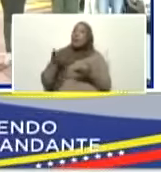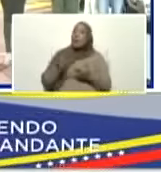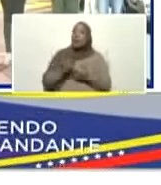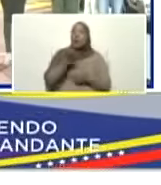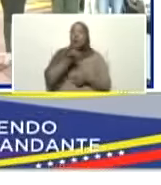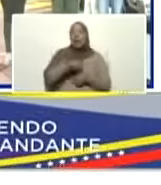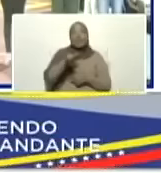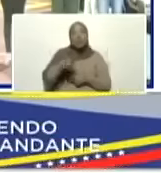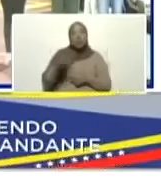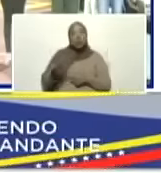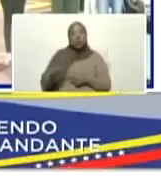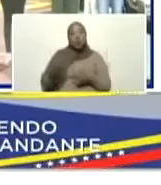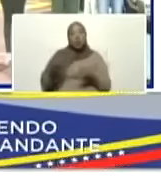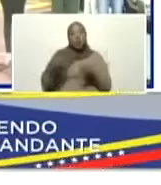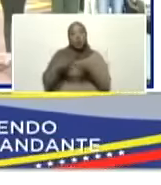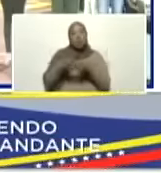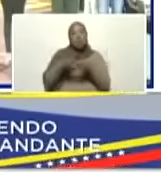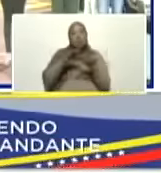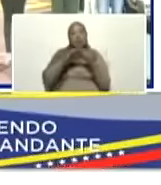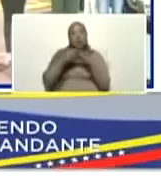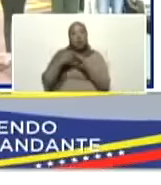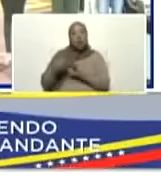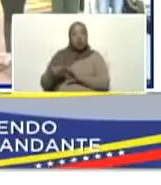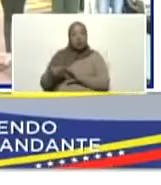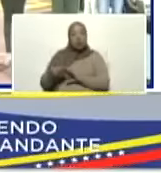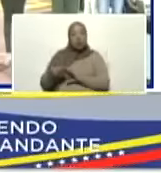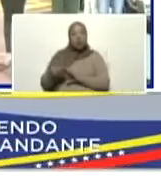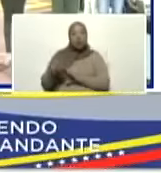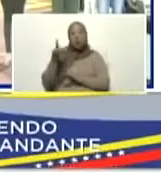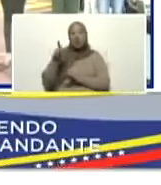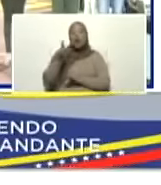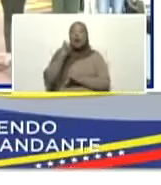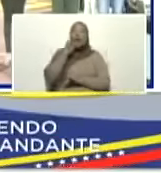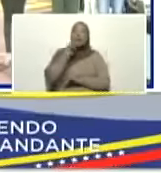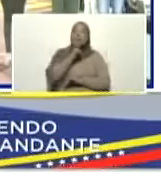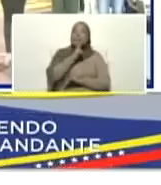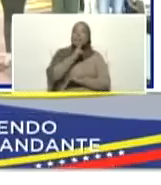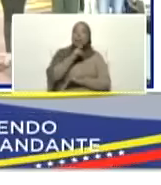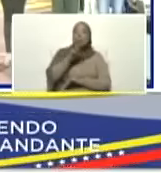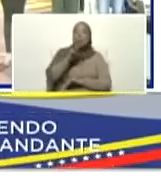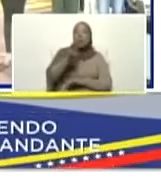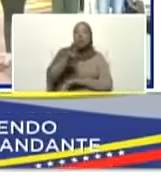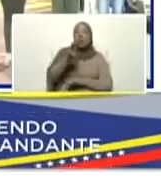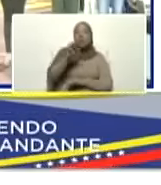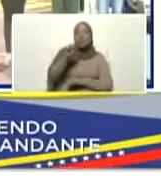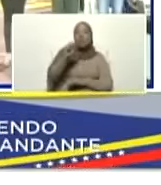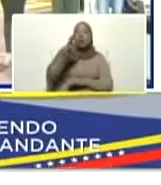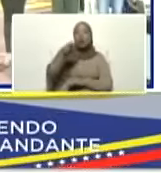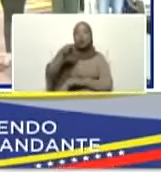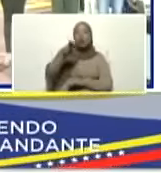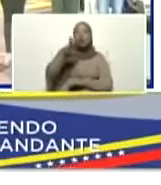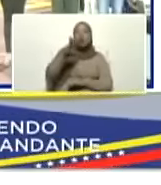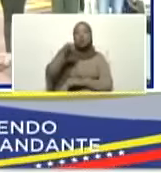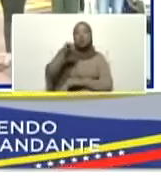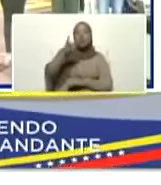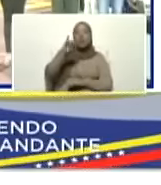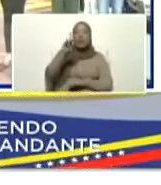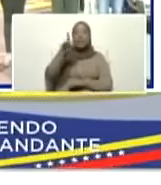representante del Consejo Comunal, su apellido es Banzuluinman.